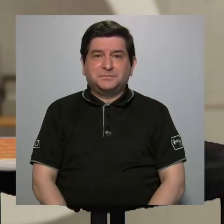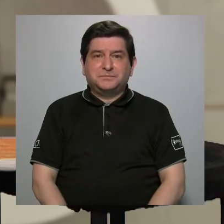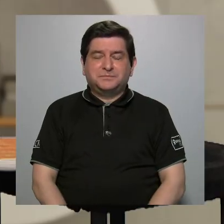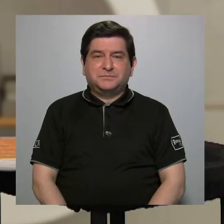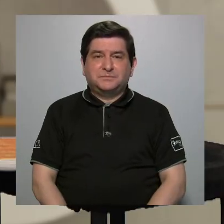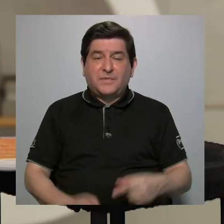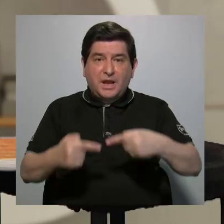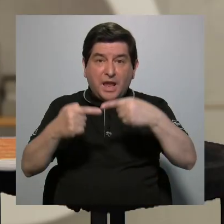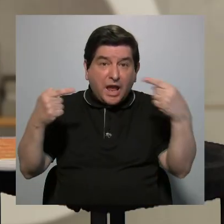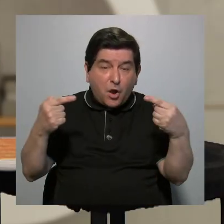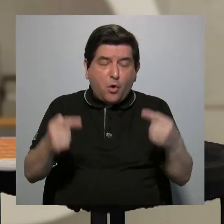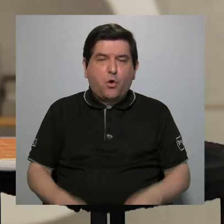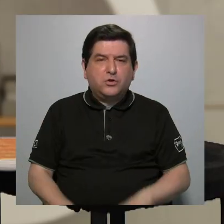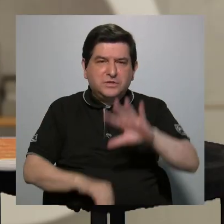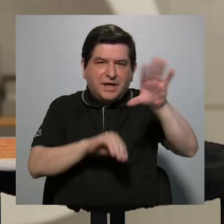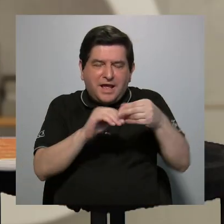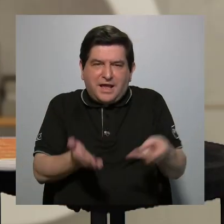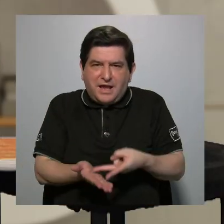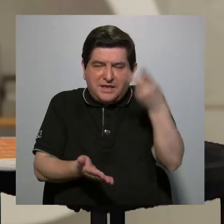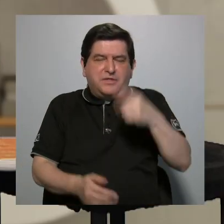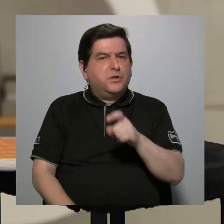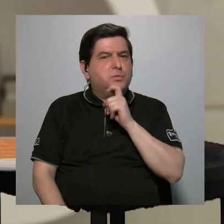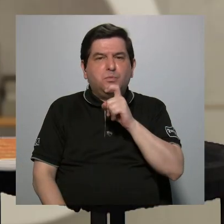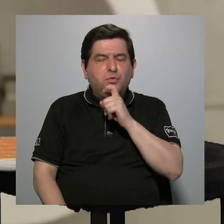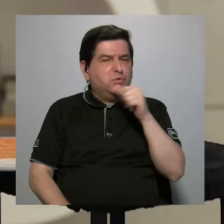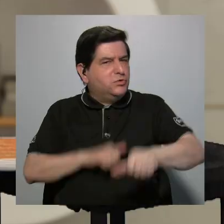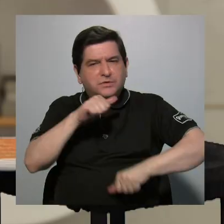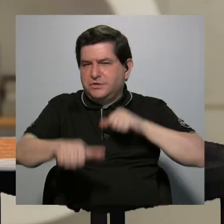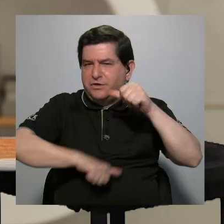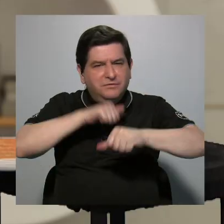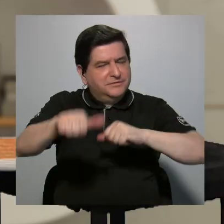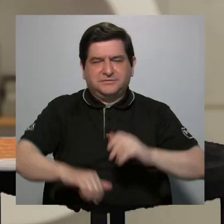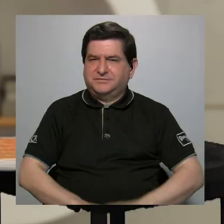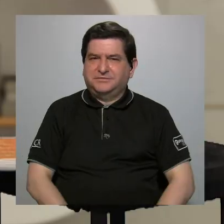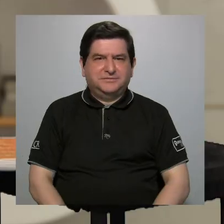Contra la plusvalía es muy difícil luchar. Es decir,